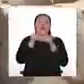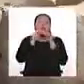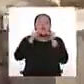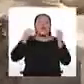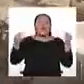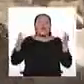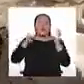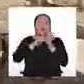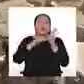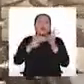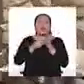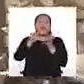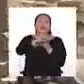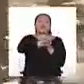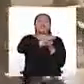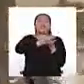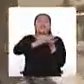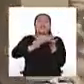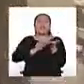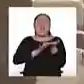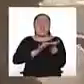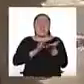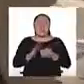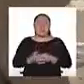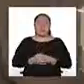quiere decir sagrado.